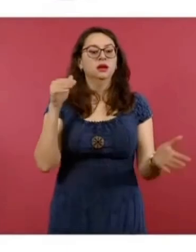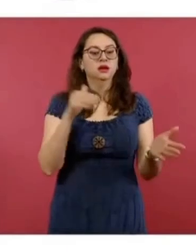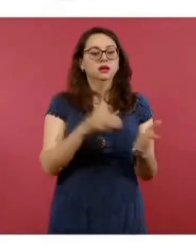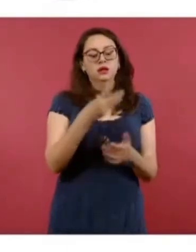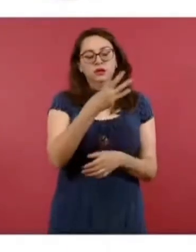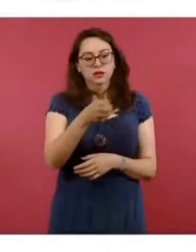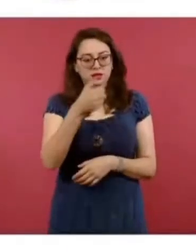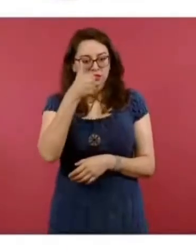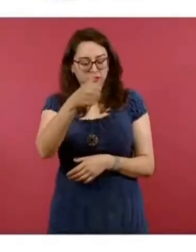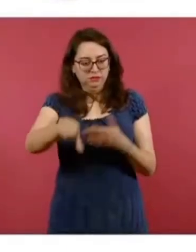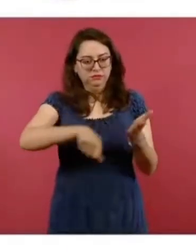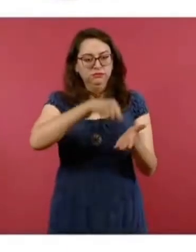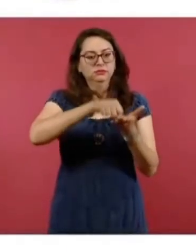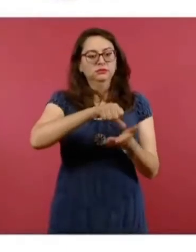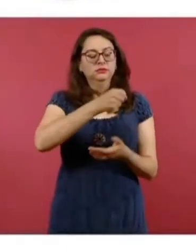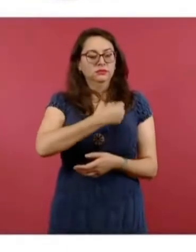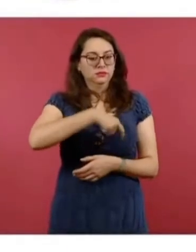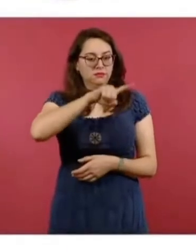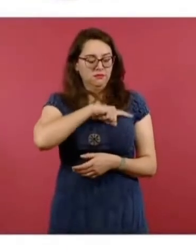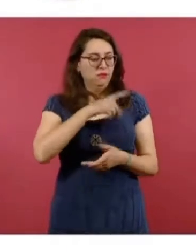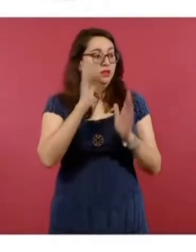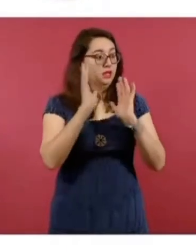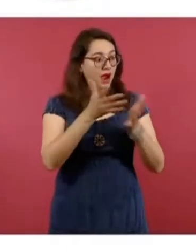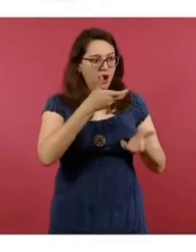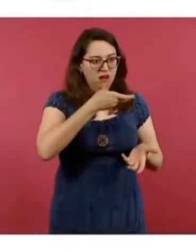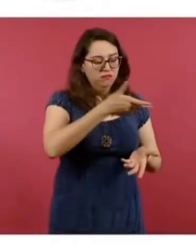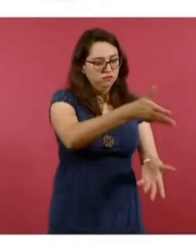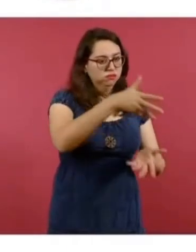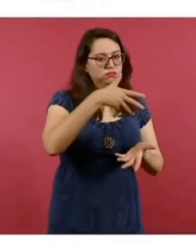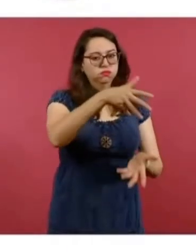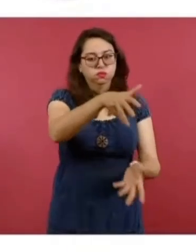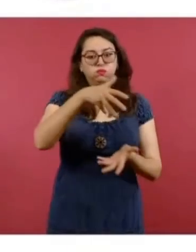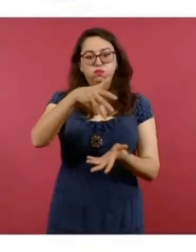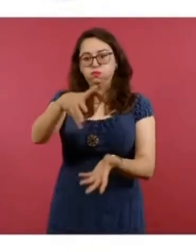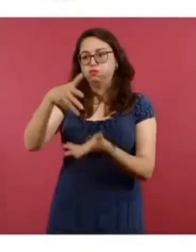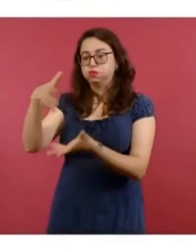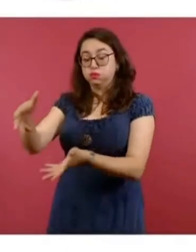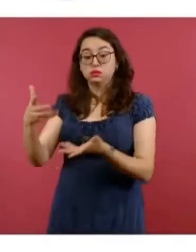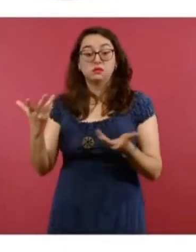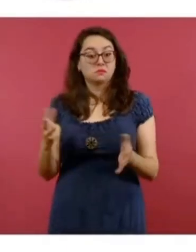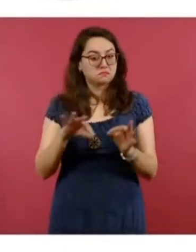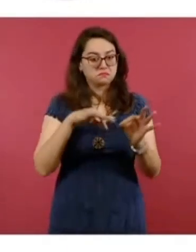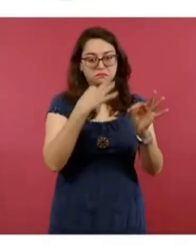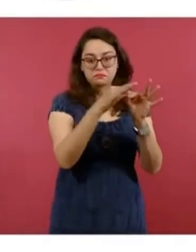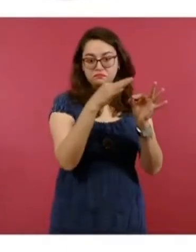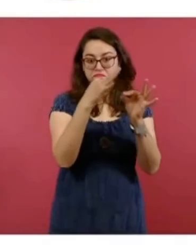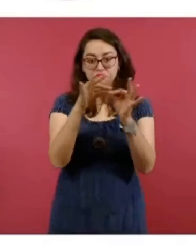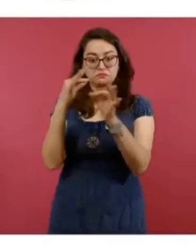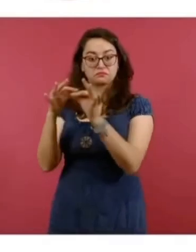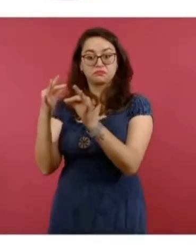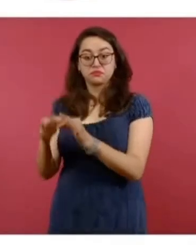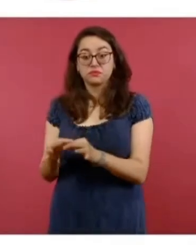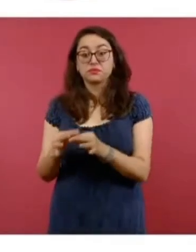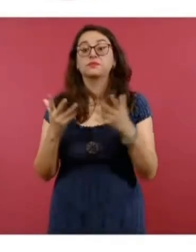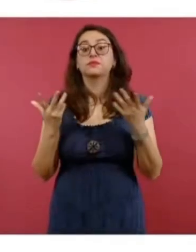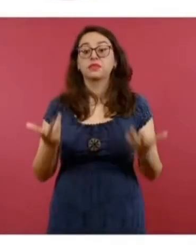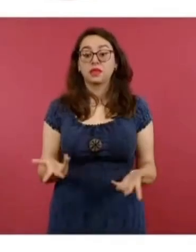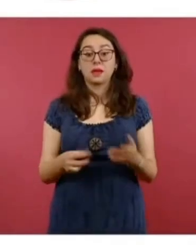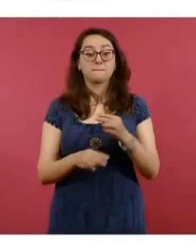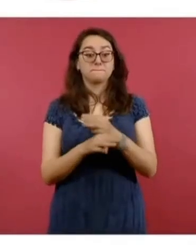centros de salud. Ya están distribuidos, instalados y operando 120,000 de estos equipos y son equipos